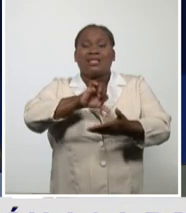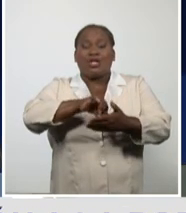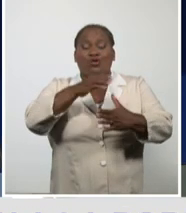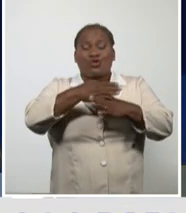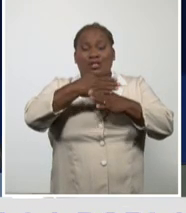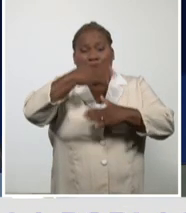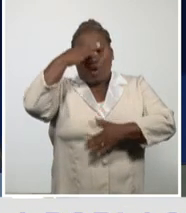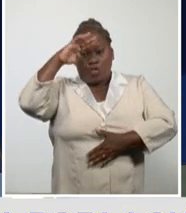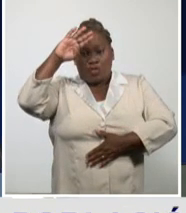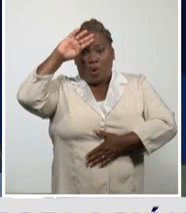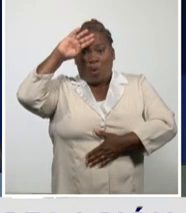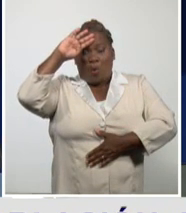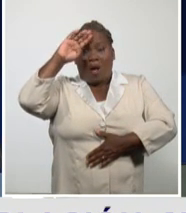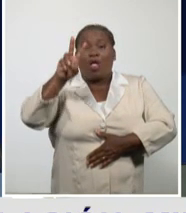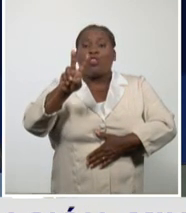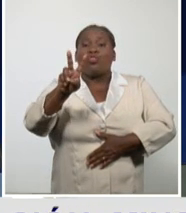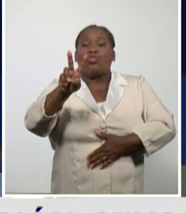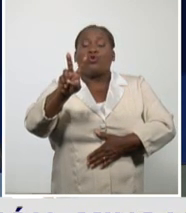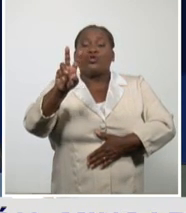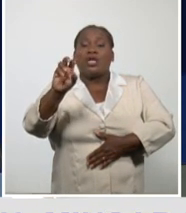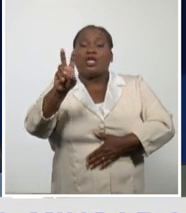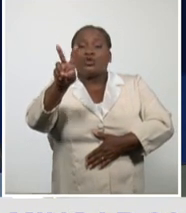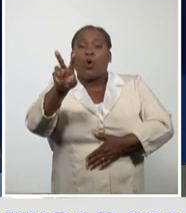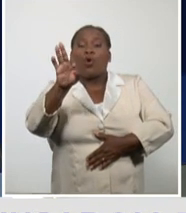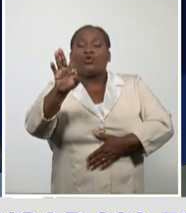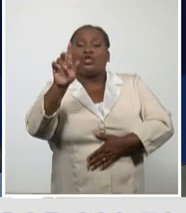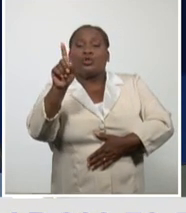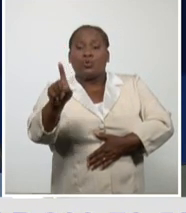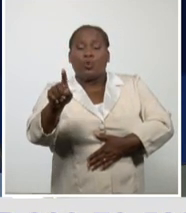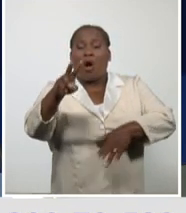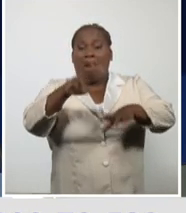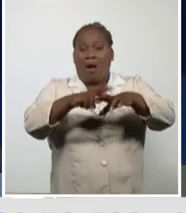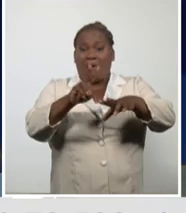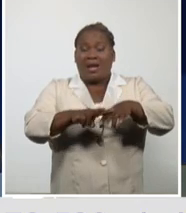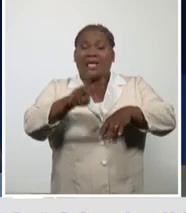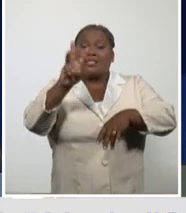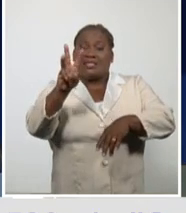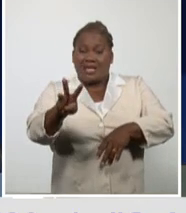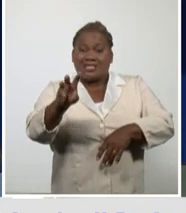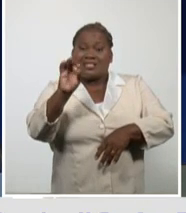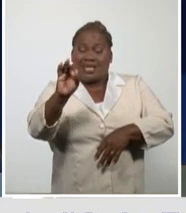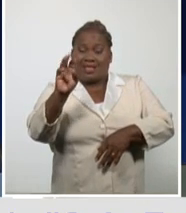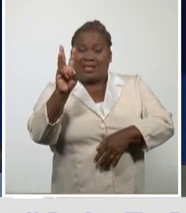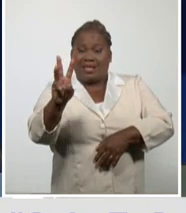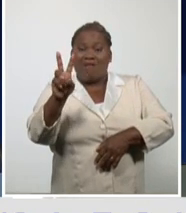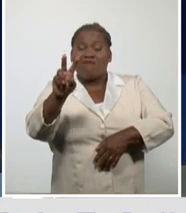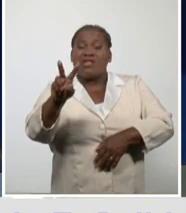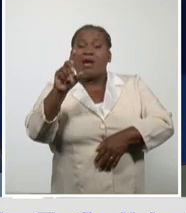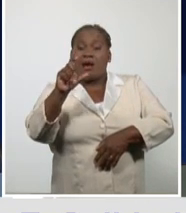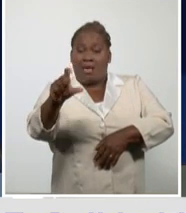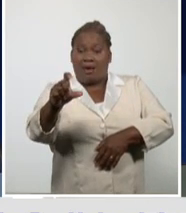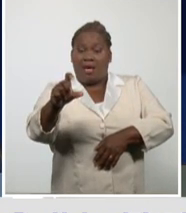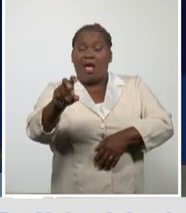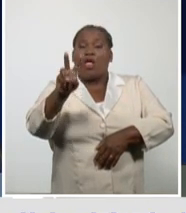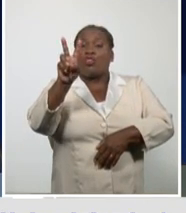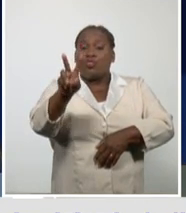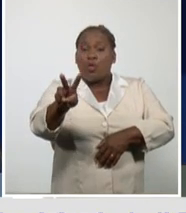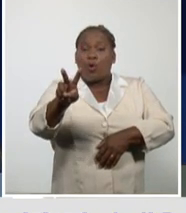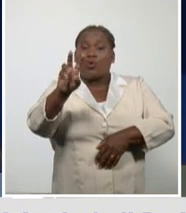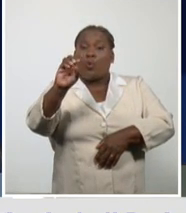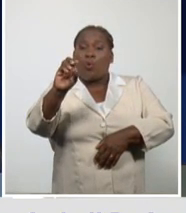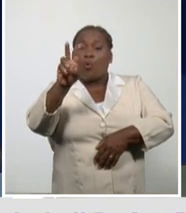Cuba 281, en el de La Habana 373, en el de Villa Clara